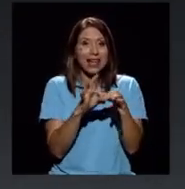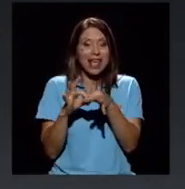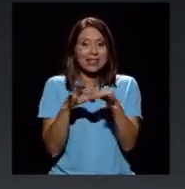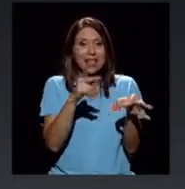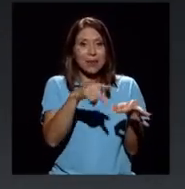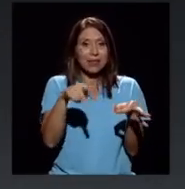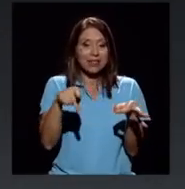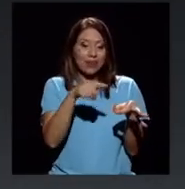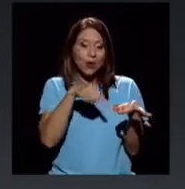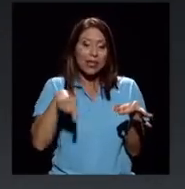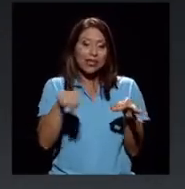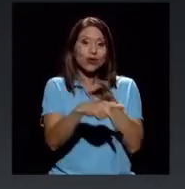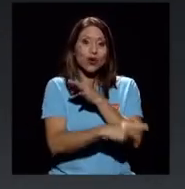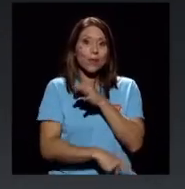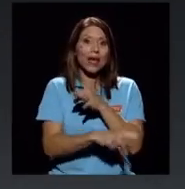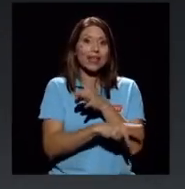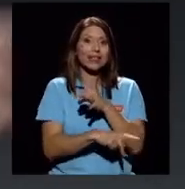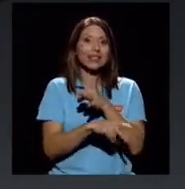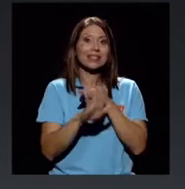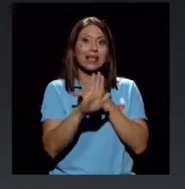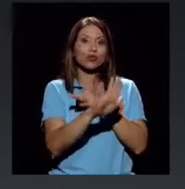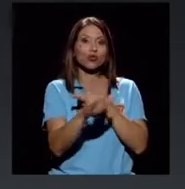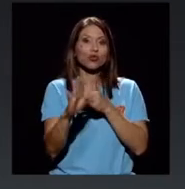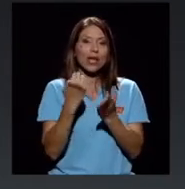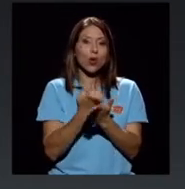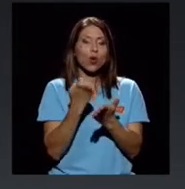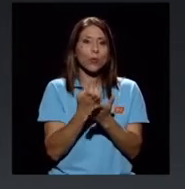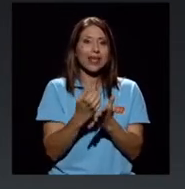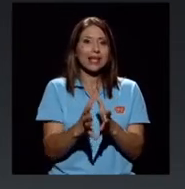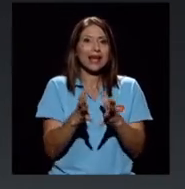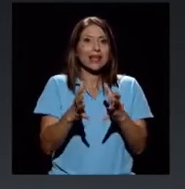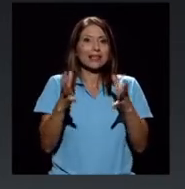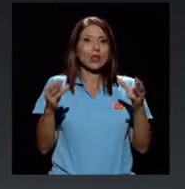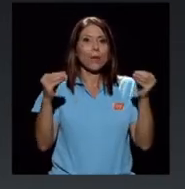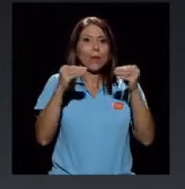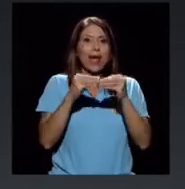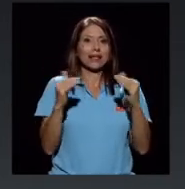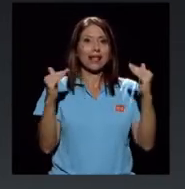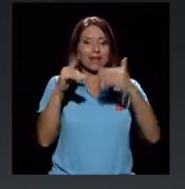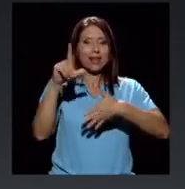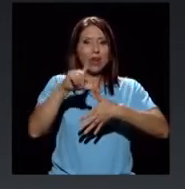en américa latina en los últimos 10 años